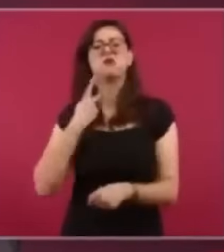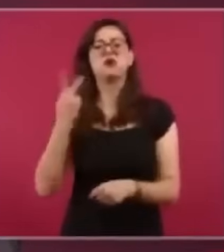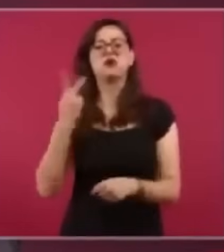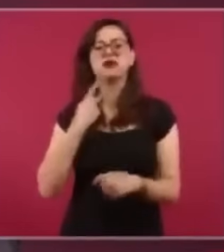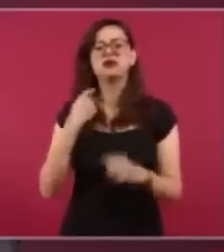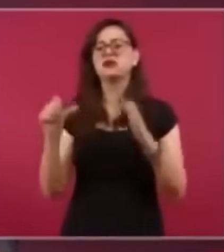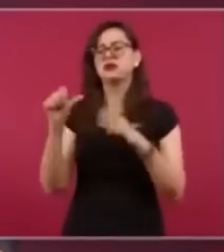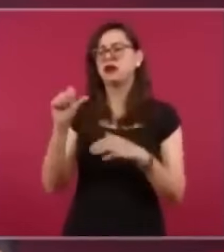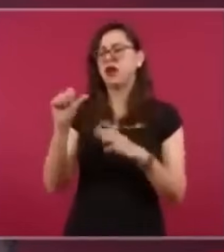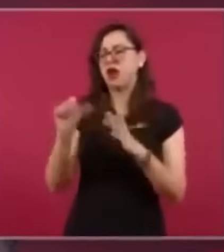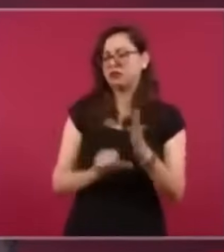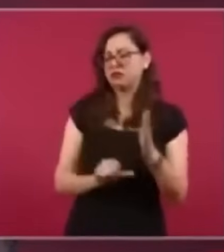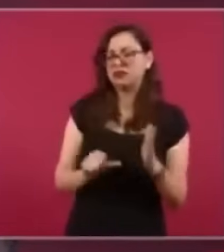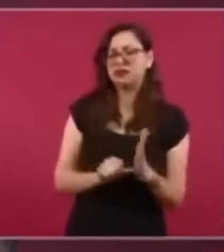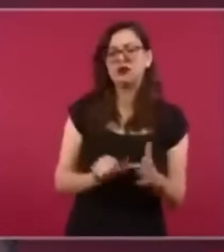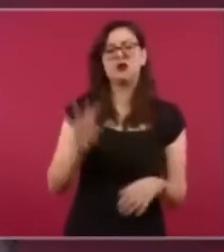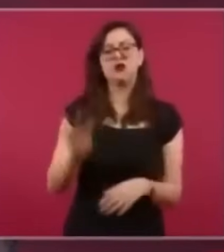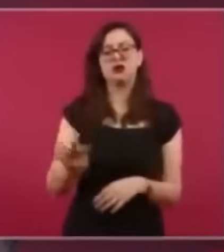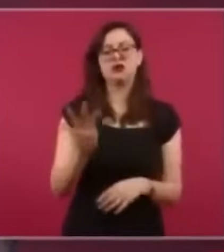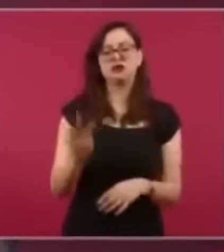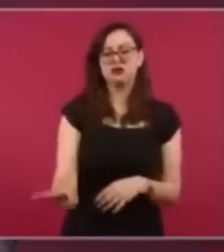Artículo 19,